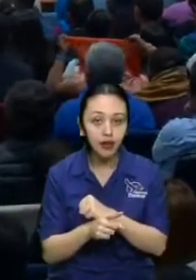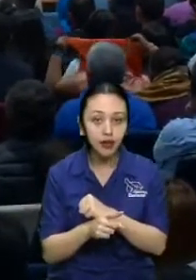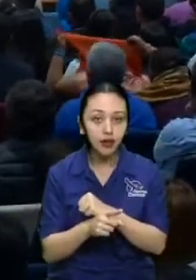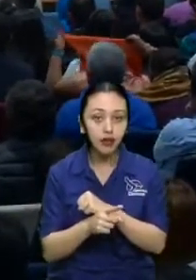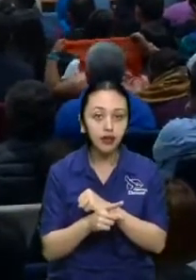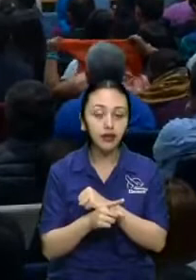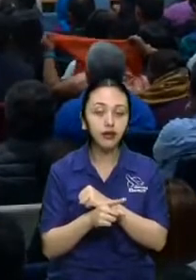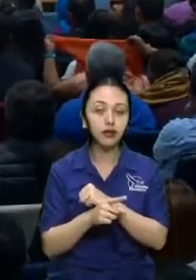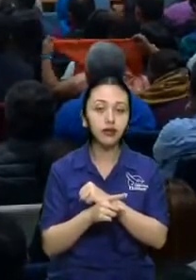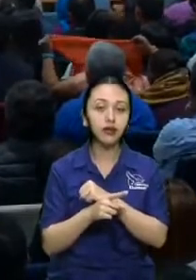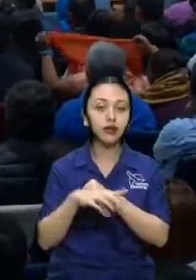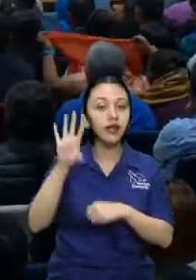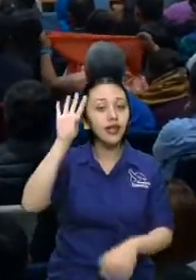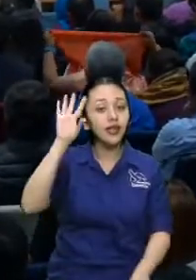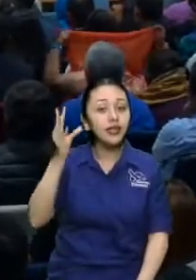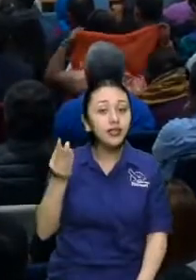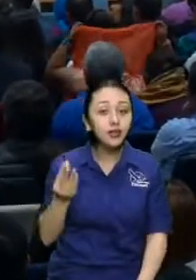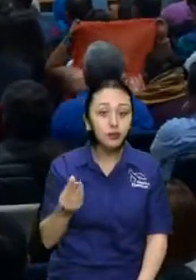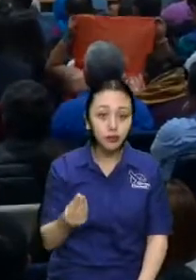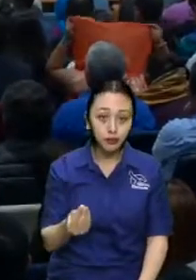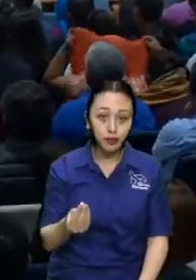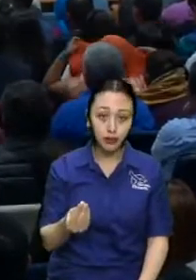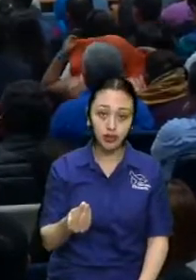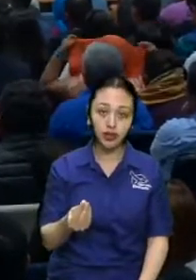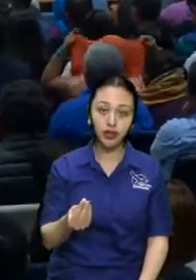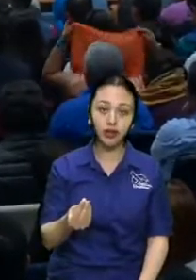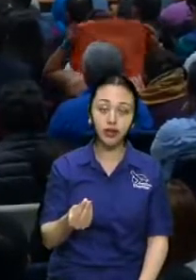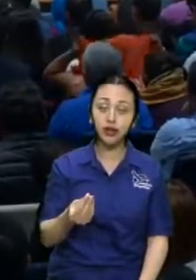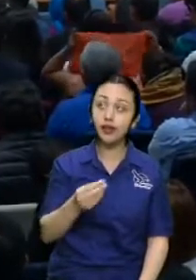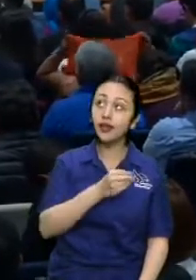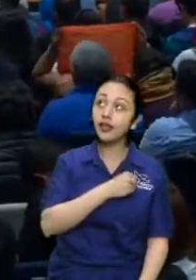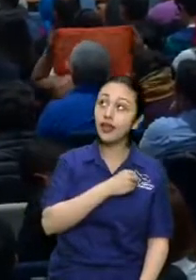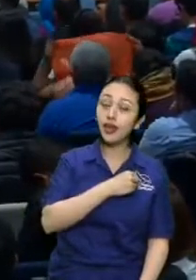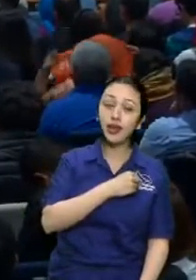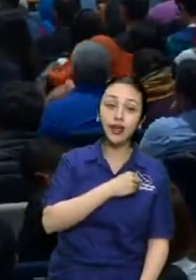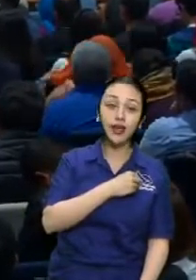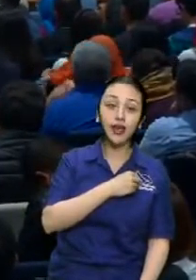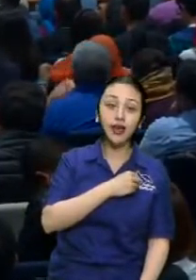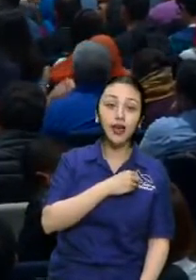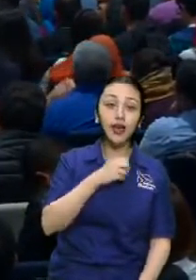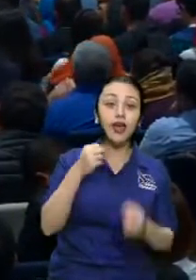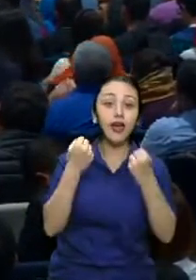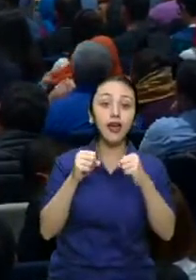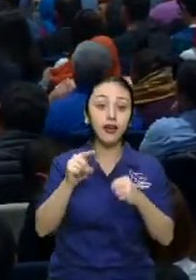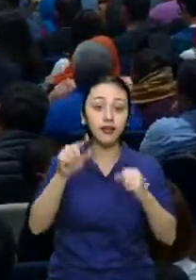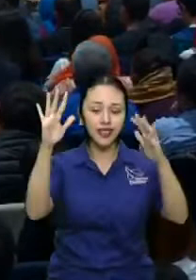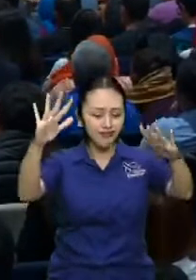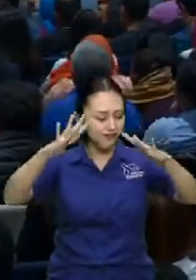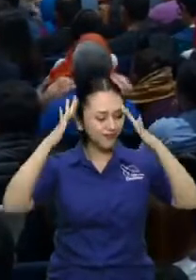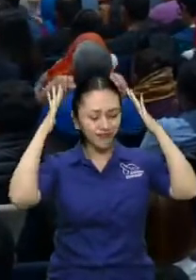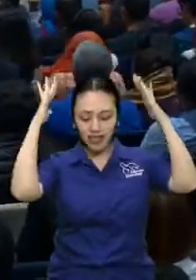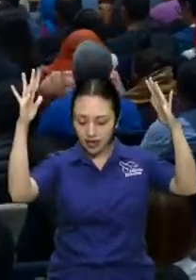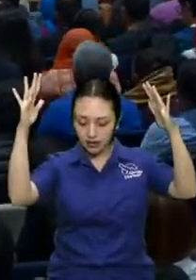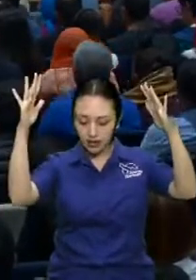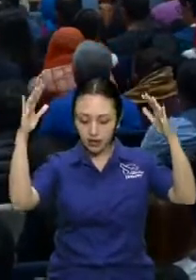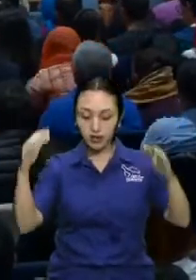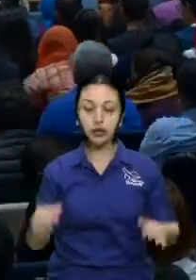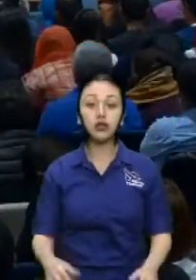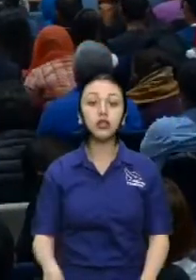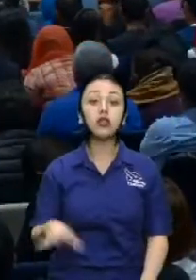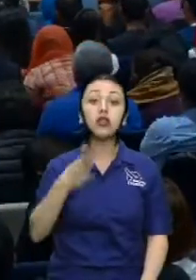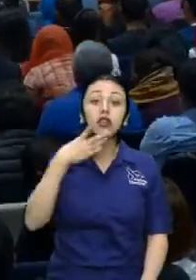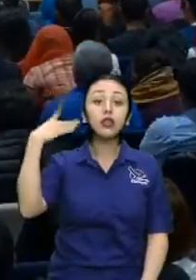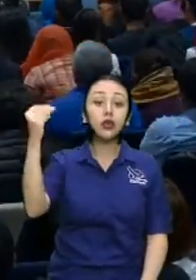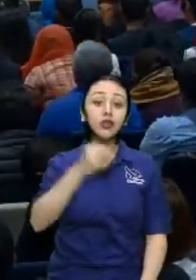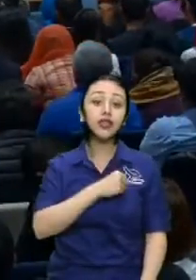prueba, pero esa enfermedad no es para muerte. No lo es. Es porque Dios quiere bendecirte y